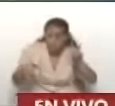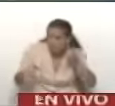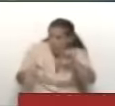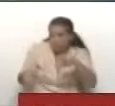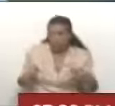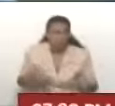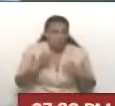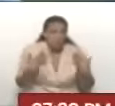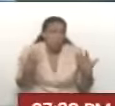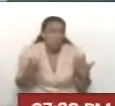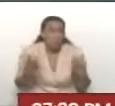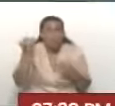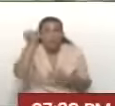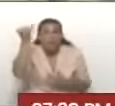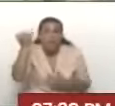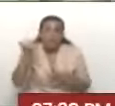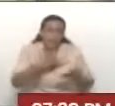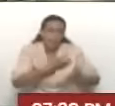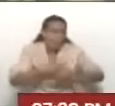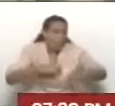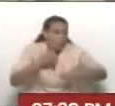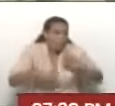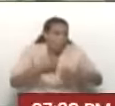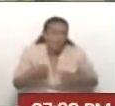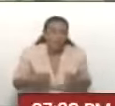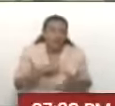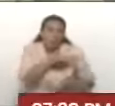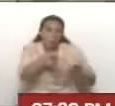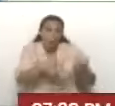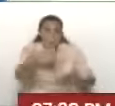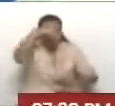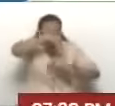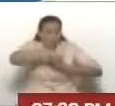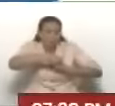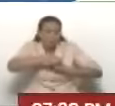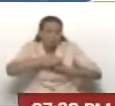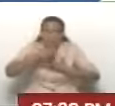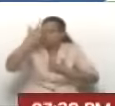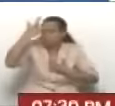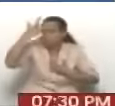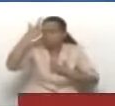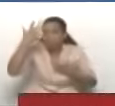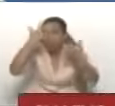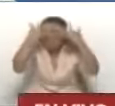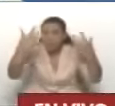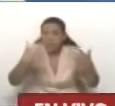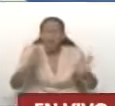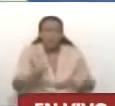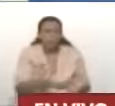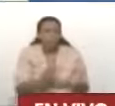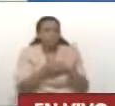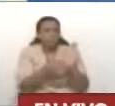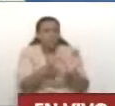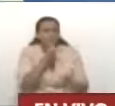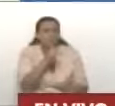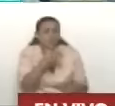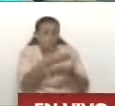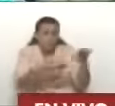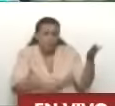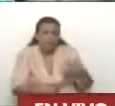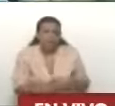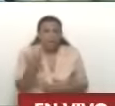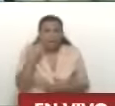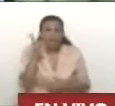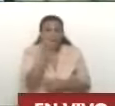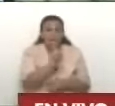con sus motivaciones intelectuales, emocionales, incluso sus problemas familiares. Puede pasar cualquier cosa. Pero bueno, vayamos entonces a lo mediático. Aquí tenemos